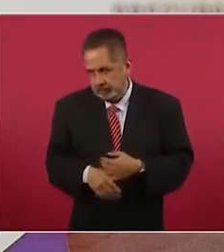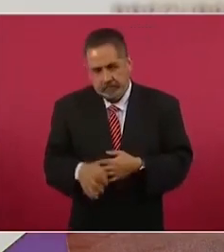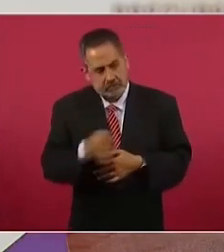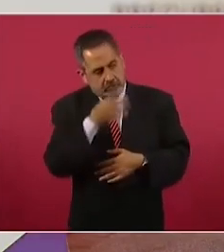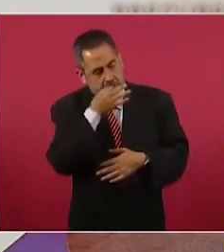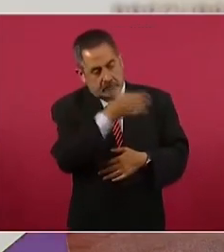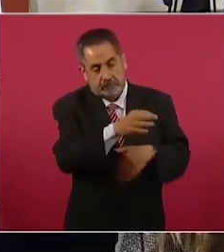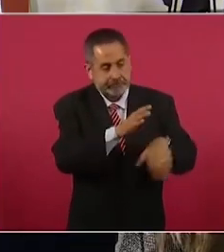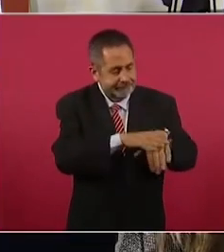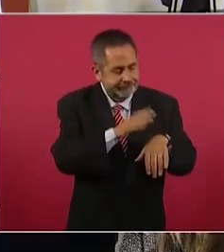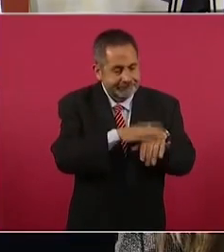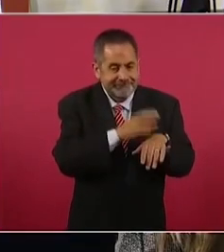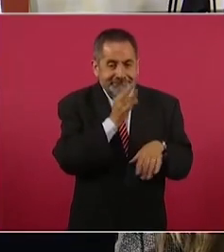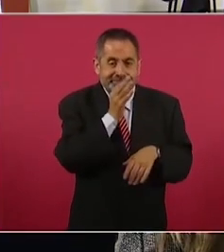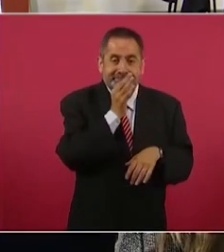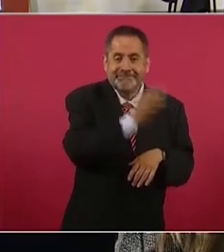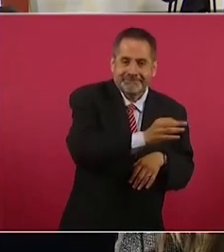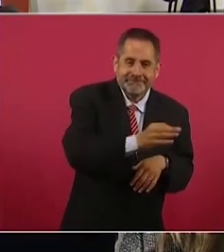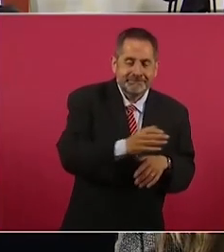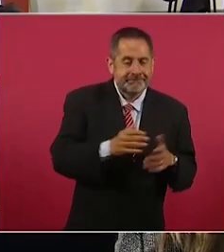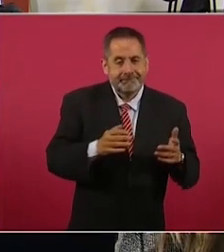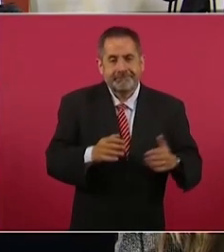noticia.